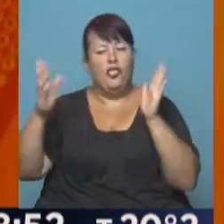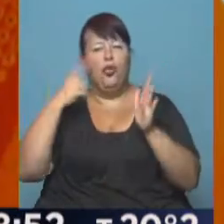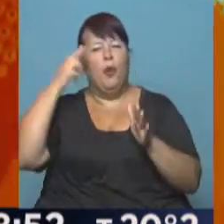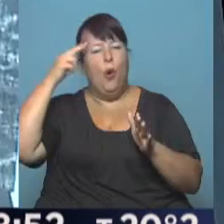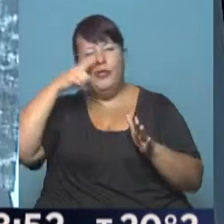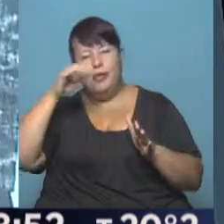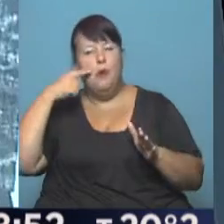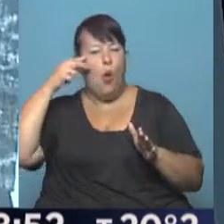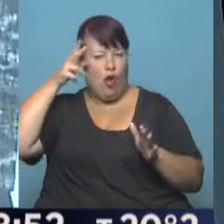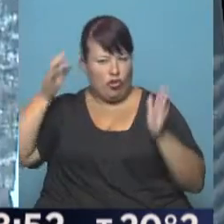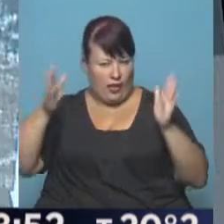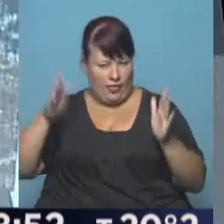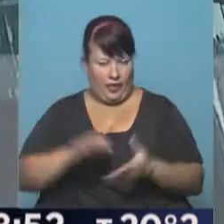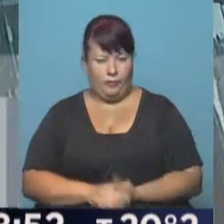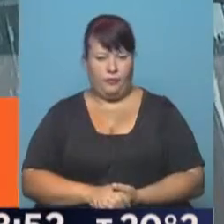70.